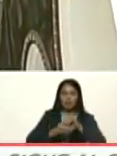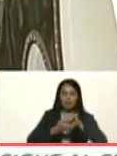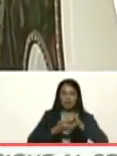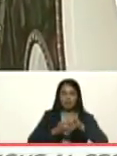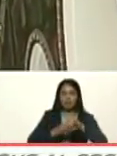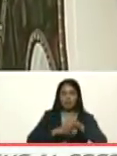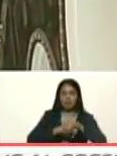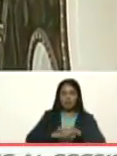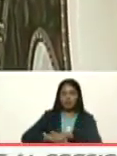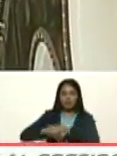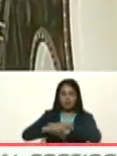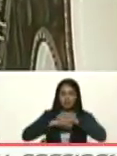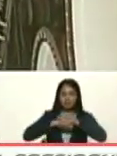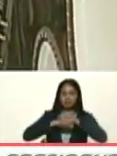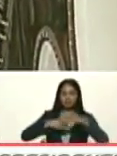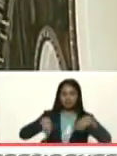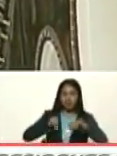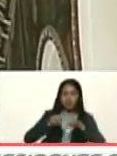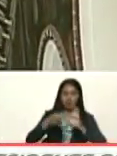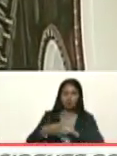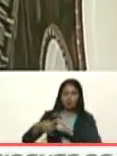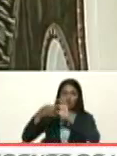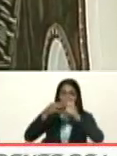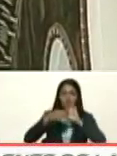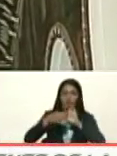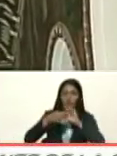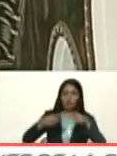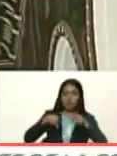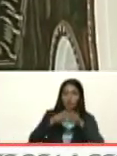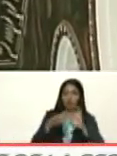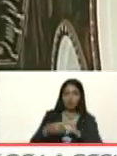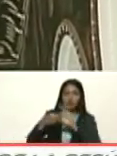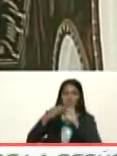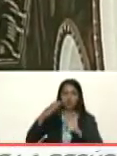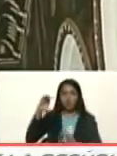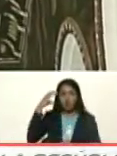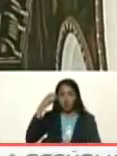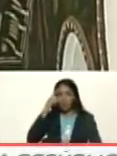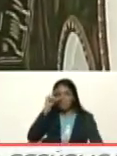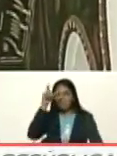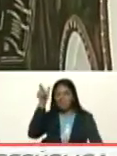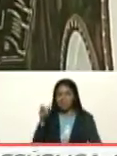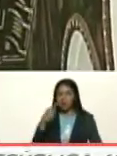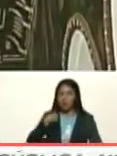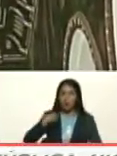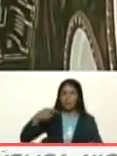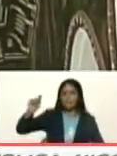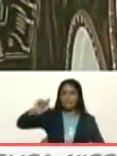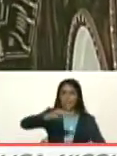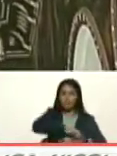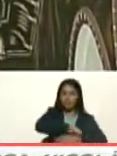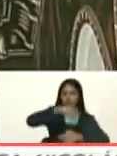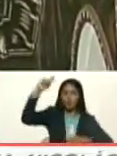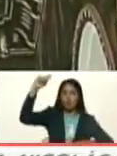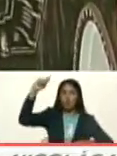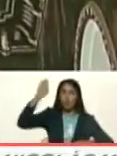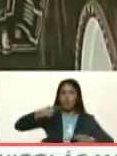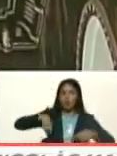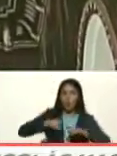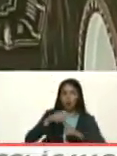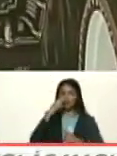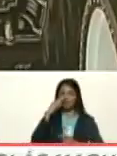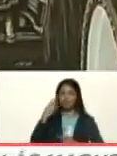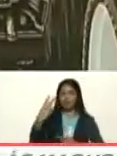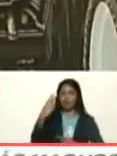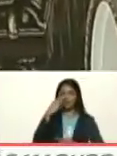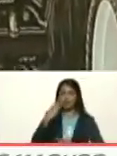Estaba el Ejército Libertador unido con neogranadinos y venezolanos, con las espadas, en un solo frente